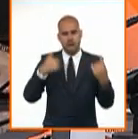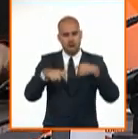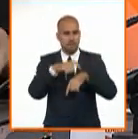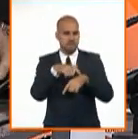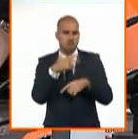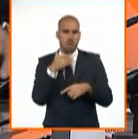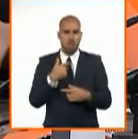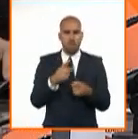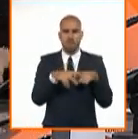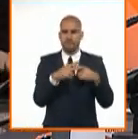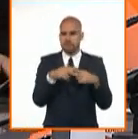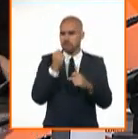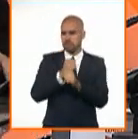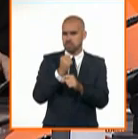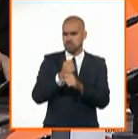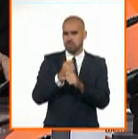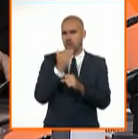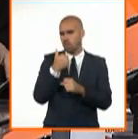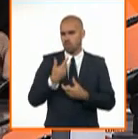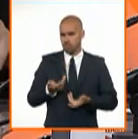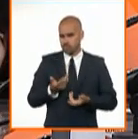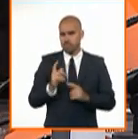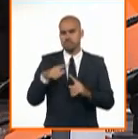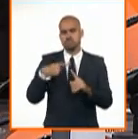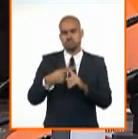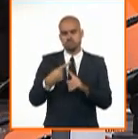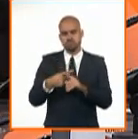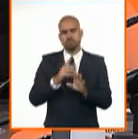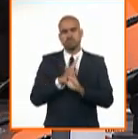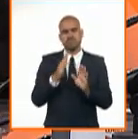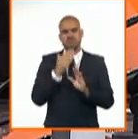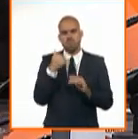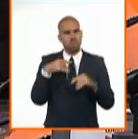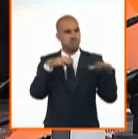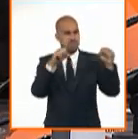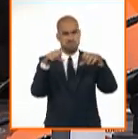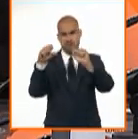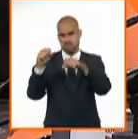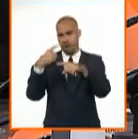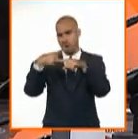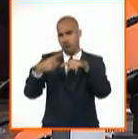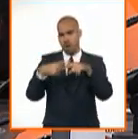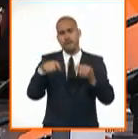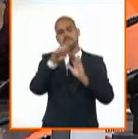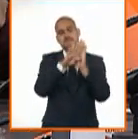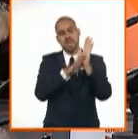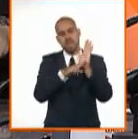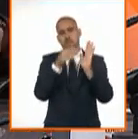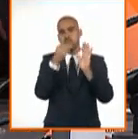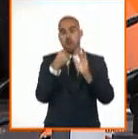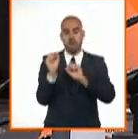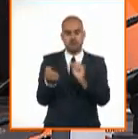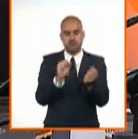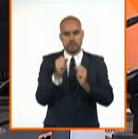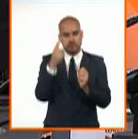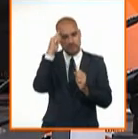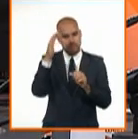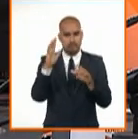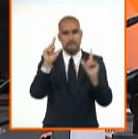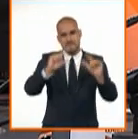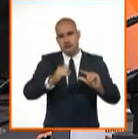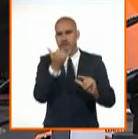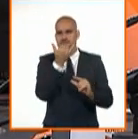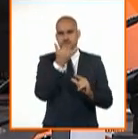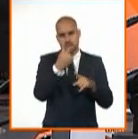venido sucediendo y las acciones que se han podido venir tomando para atenuar esta circunstancia yo le